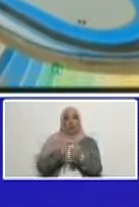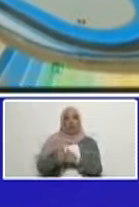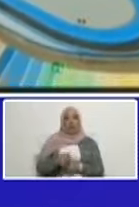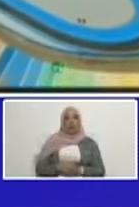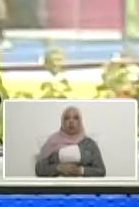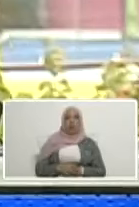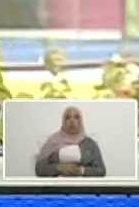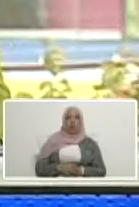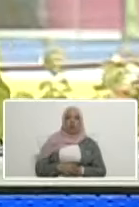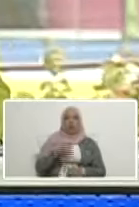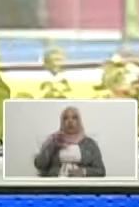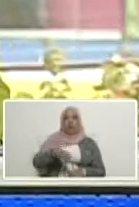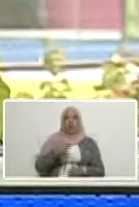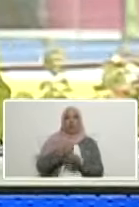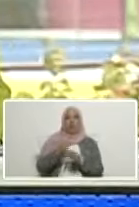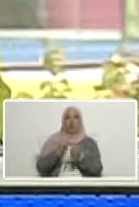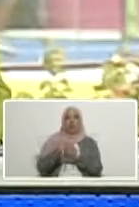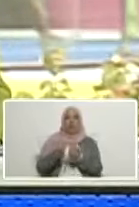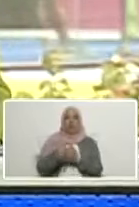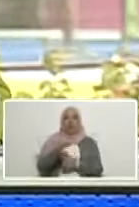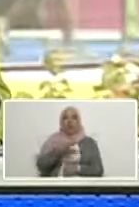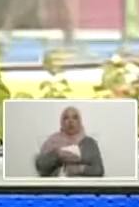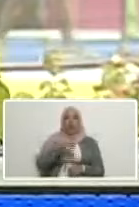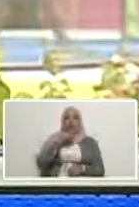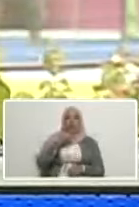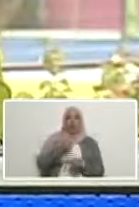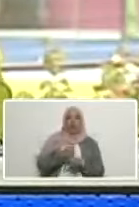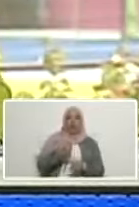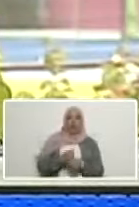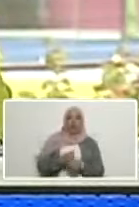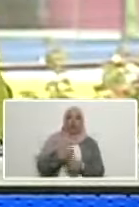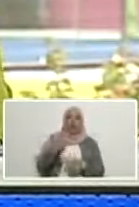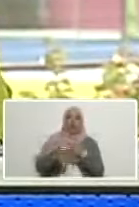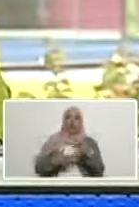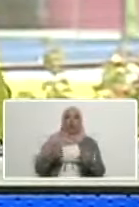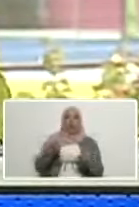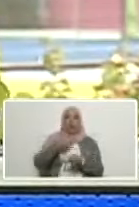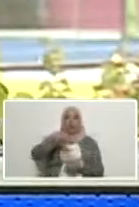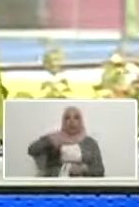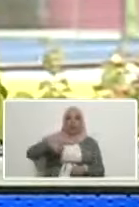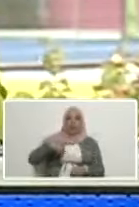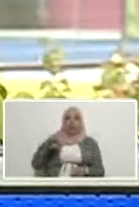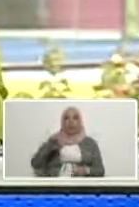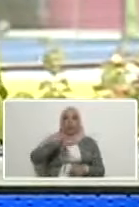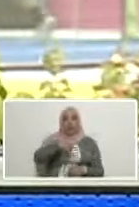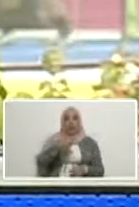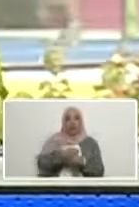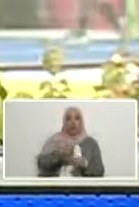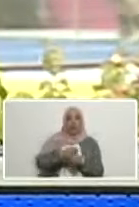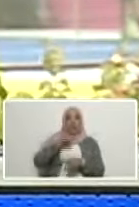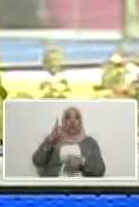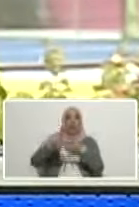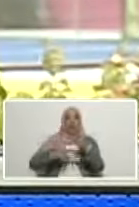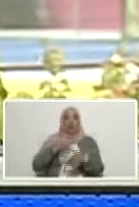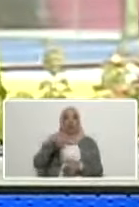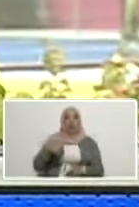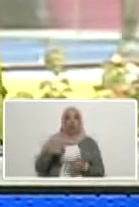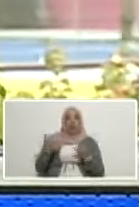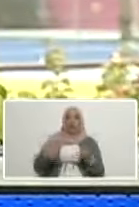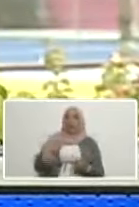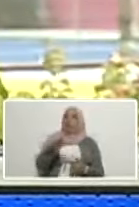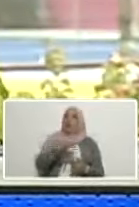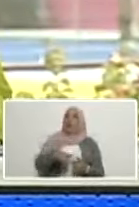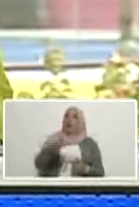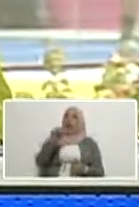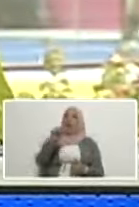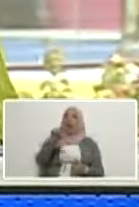el estadio de fútbol, la Villa Olímpica, la Universidad Politécnica Territorial